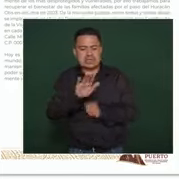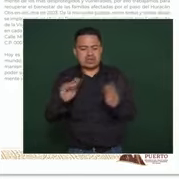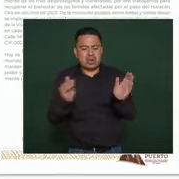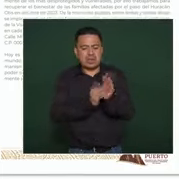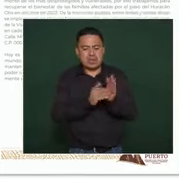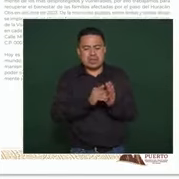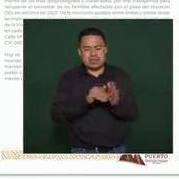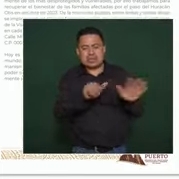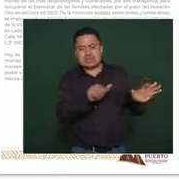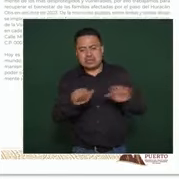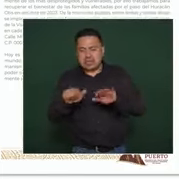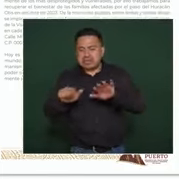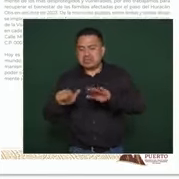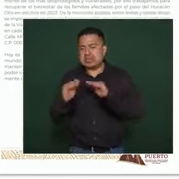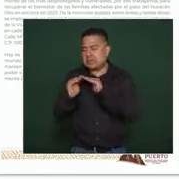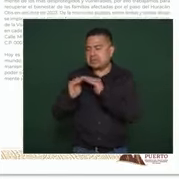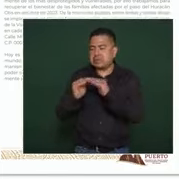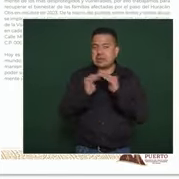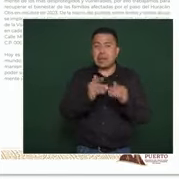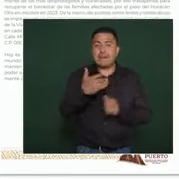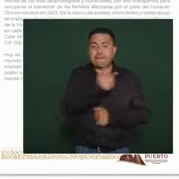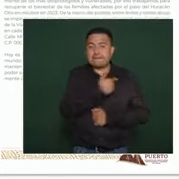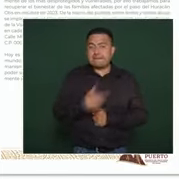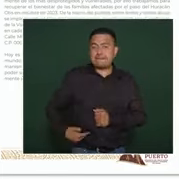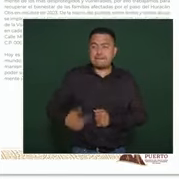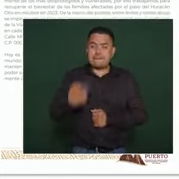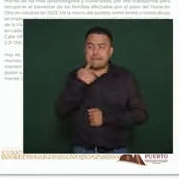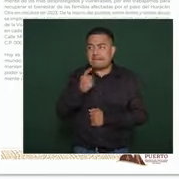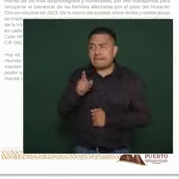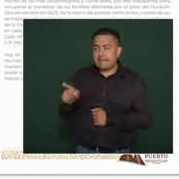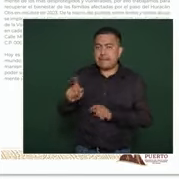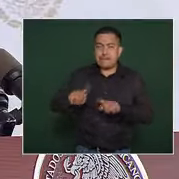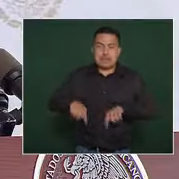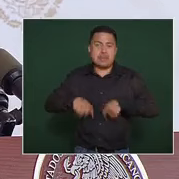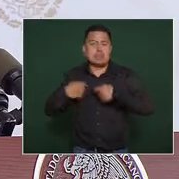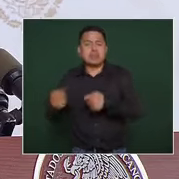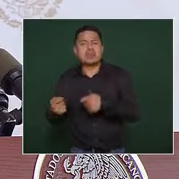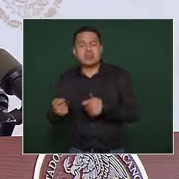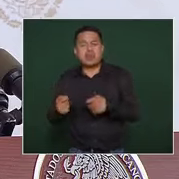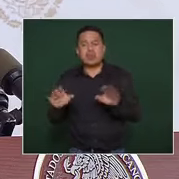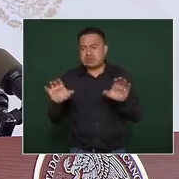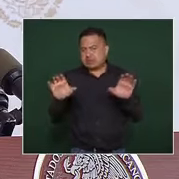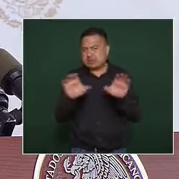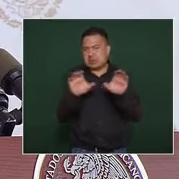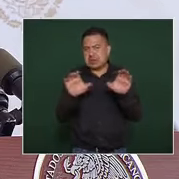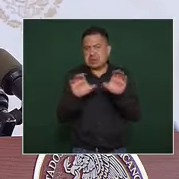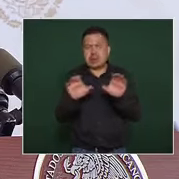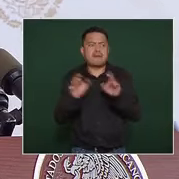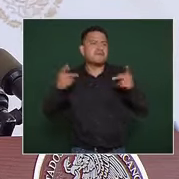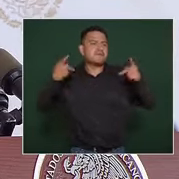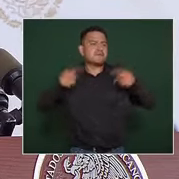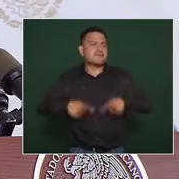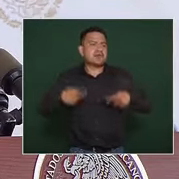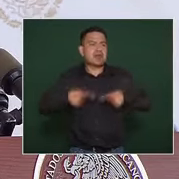75,616 viviendas. El presidente de la República va a otorgar un certificado a las personas que ya hayan hecho